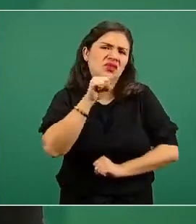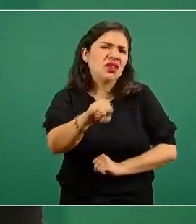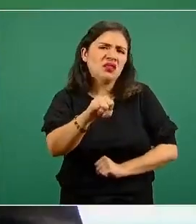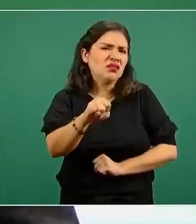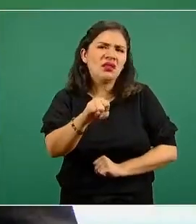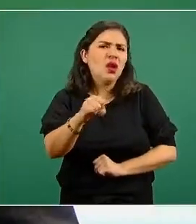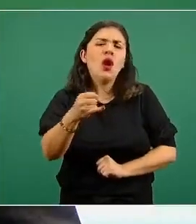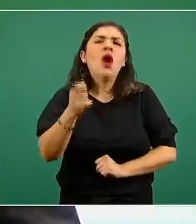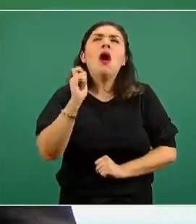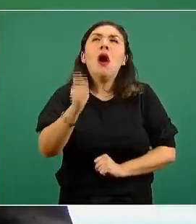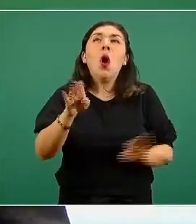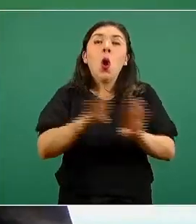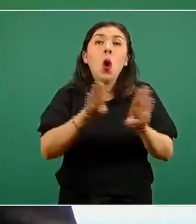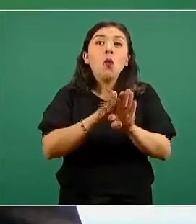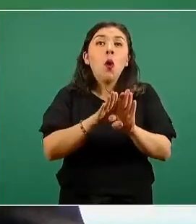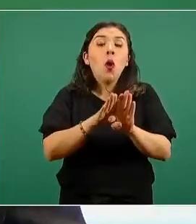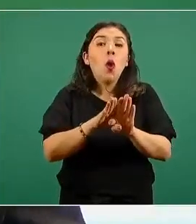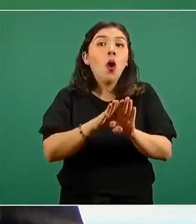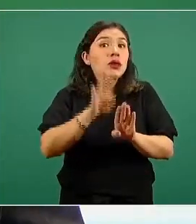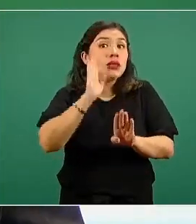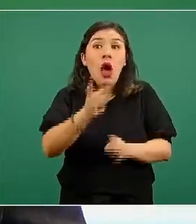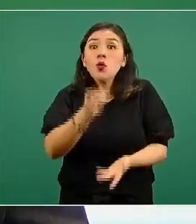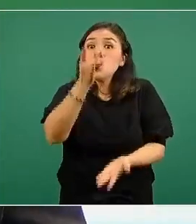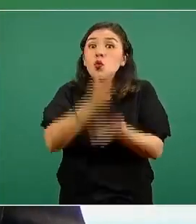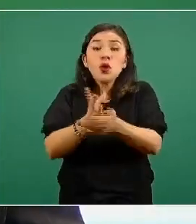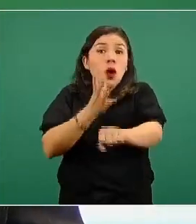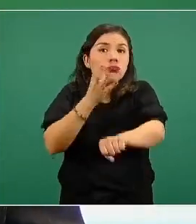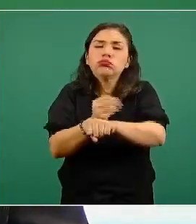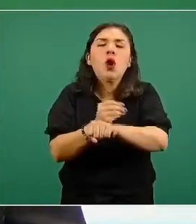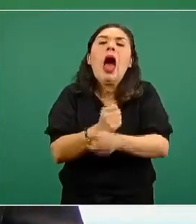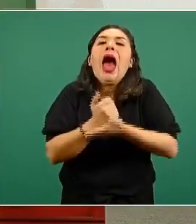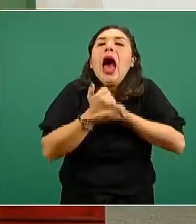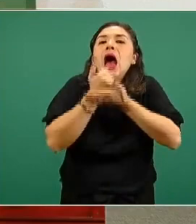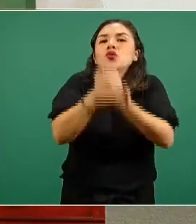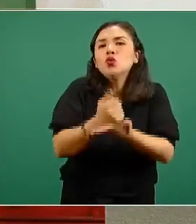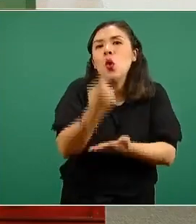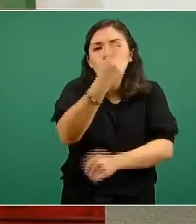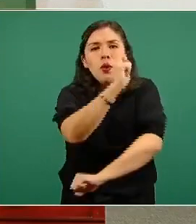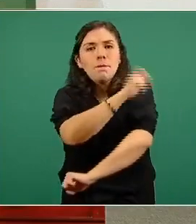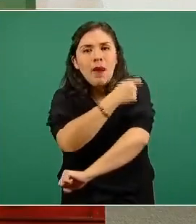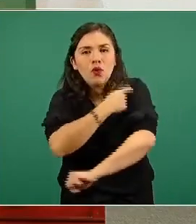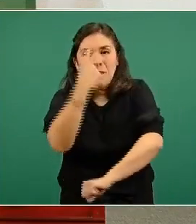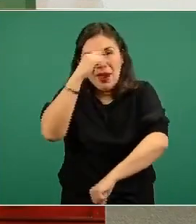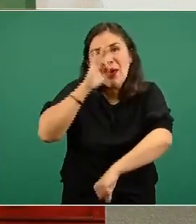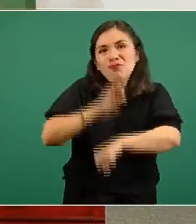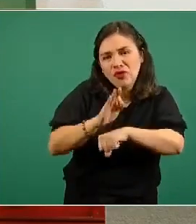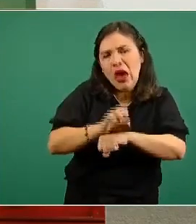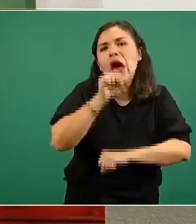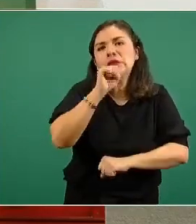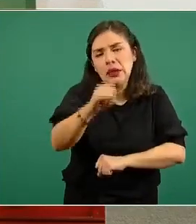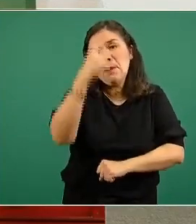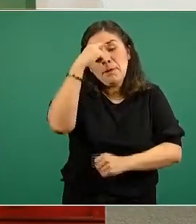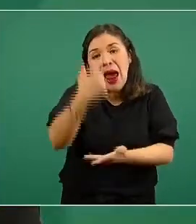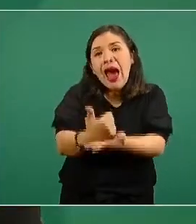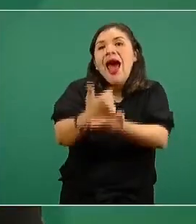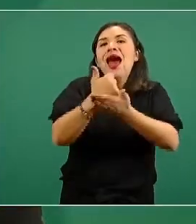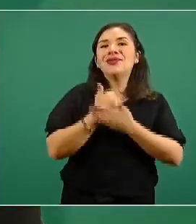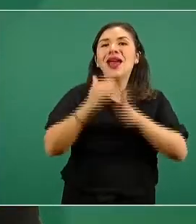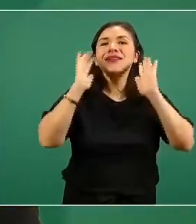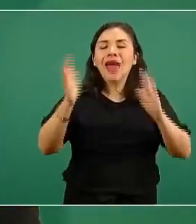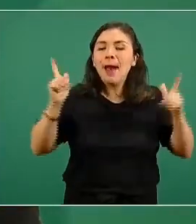definitivamente no es la solución, es una más de las soluciones que tenemos disponibles que nos ayudará